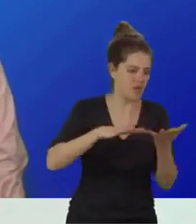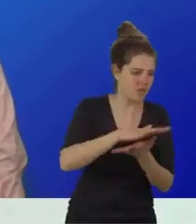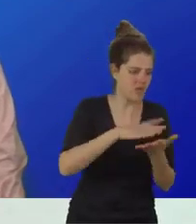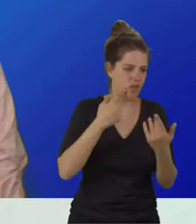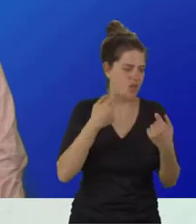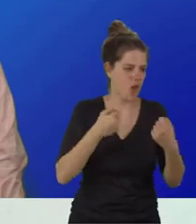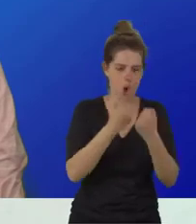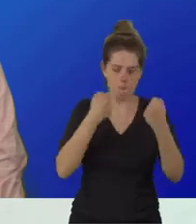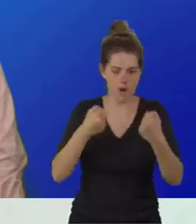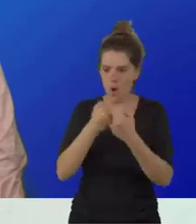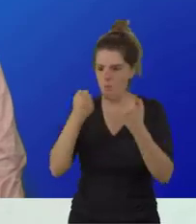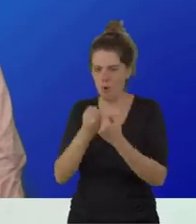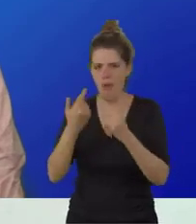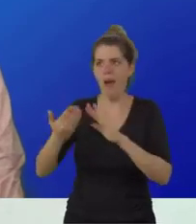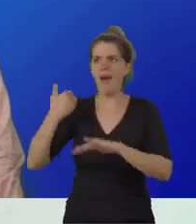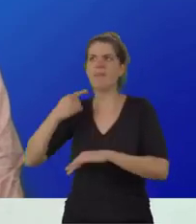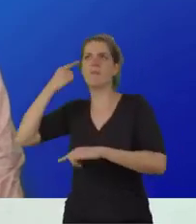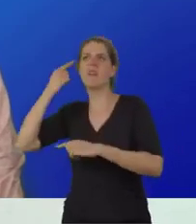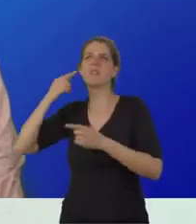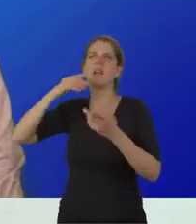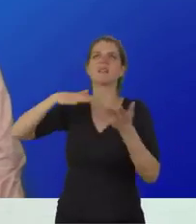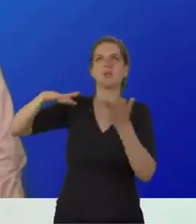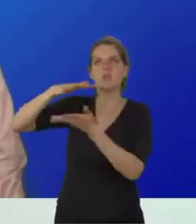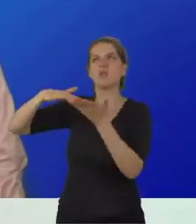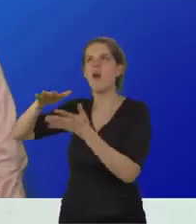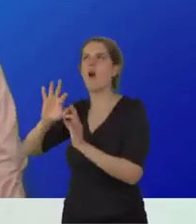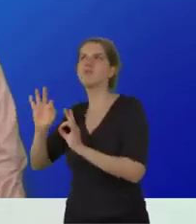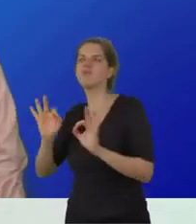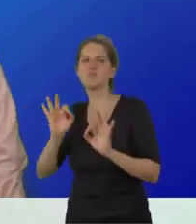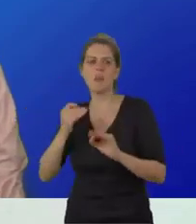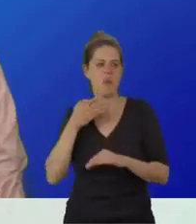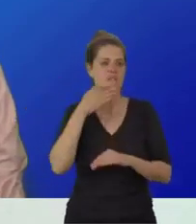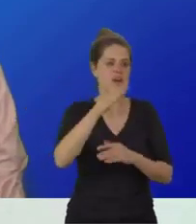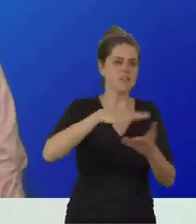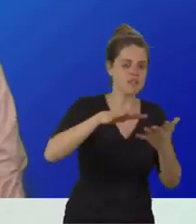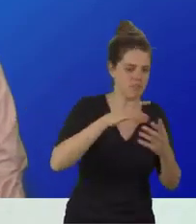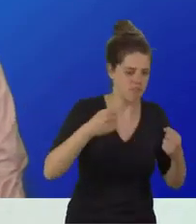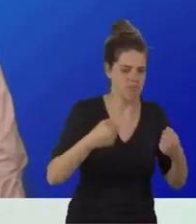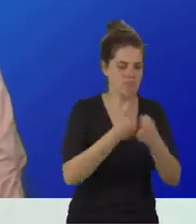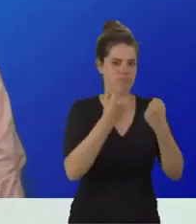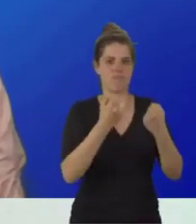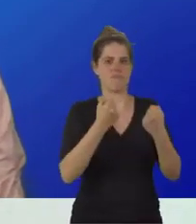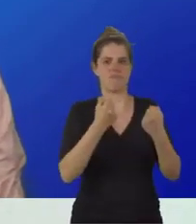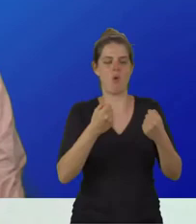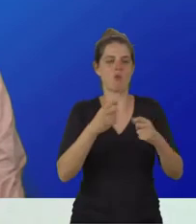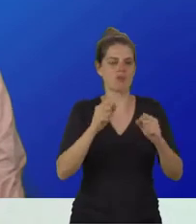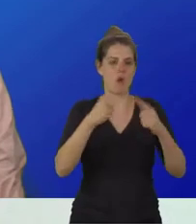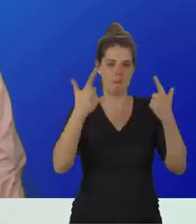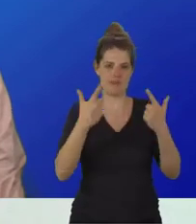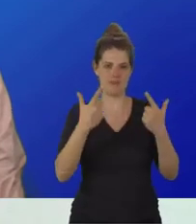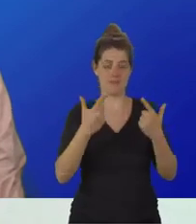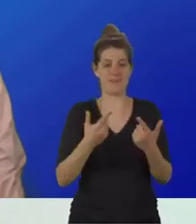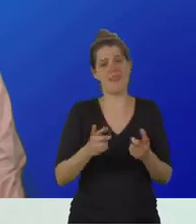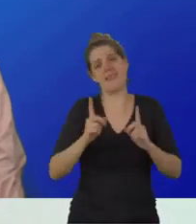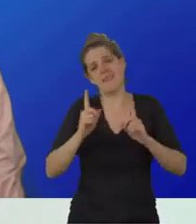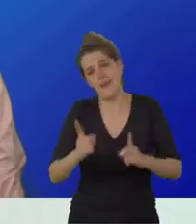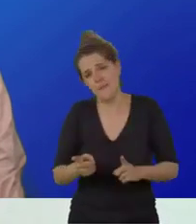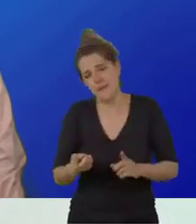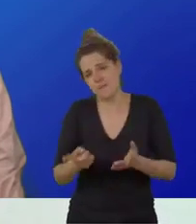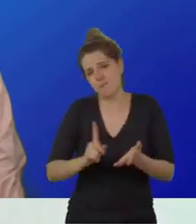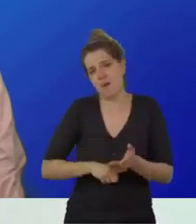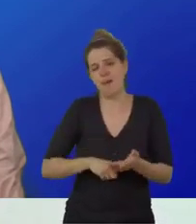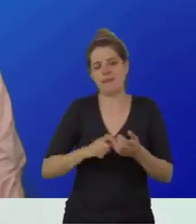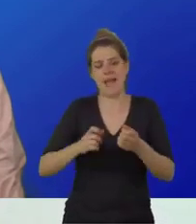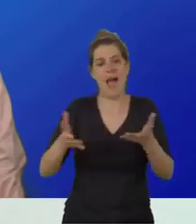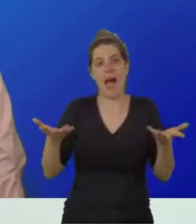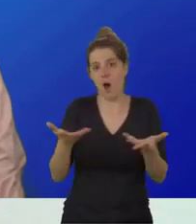son las situaciones que nosotros habíamos pensado cuando creamos el proyecto. Y ni qué hablar que en contextos de